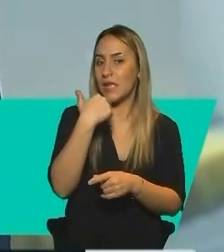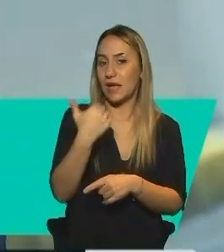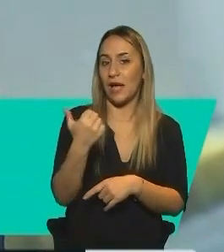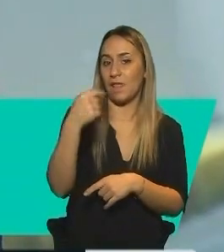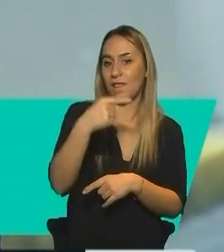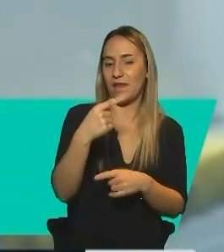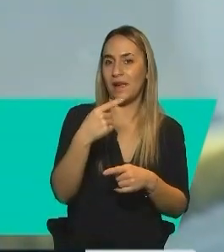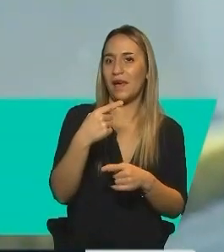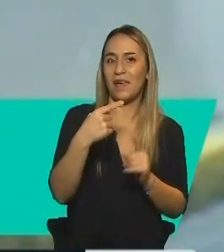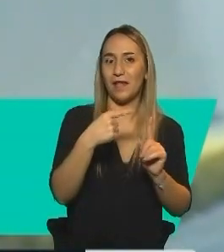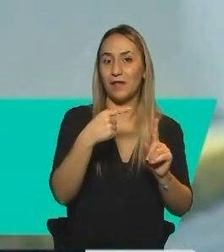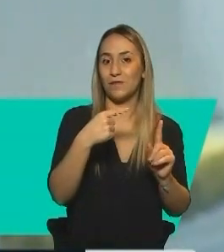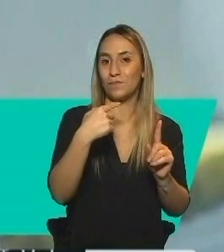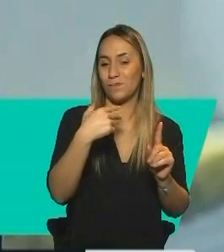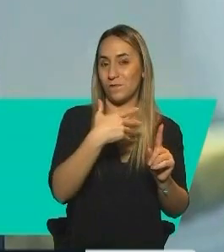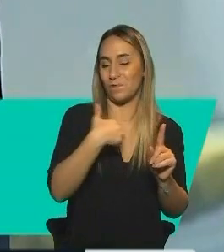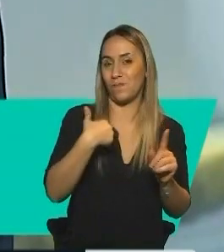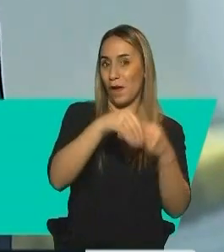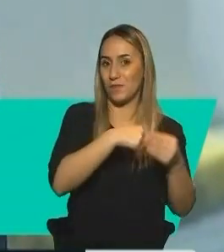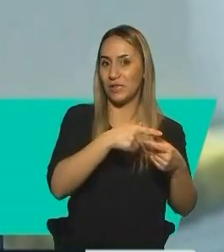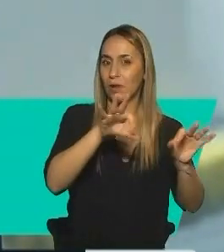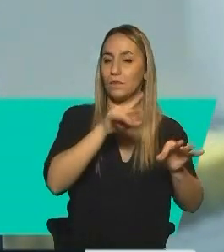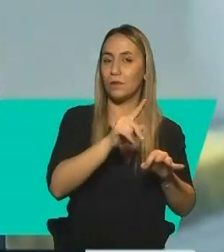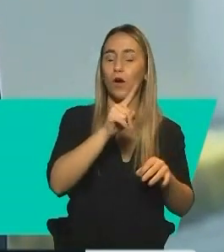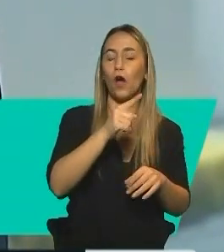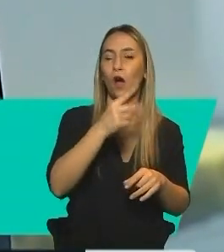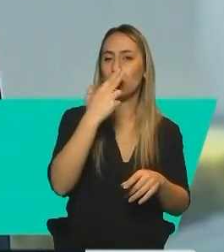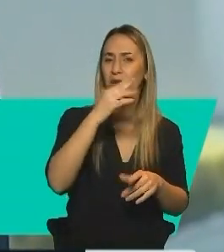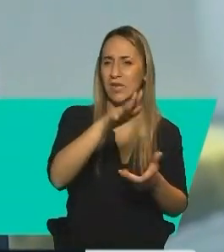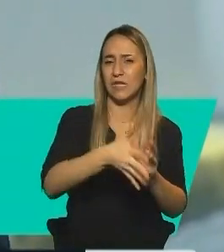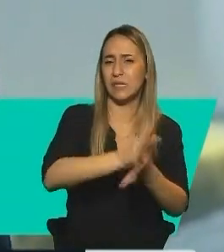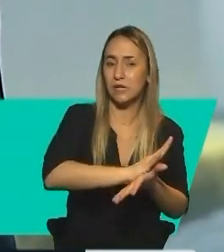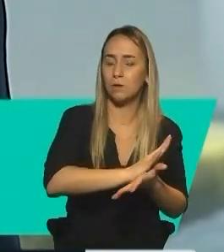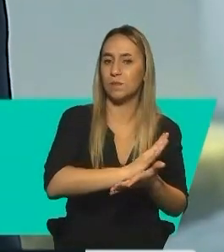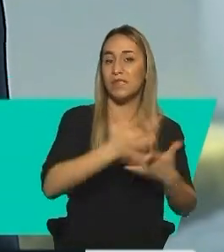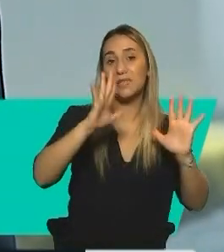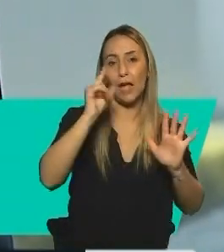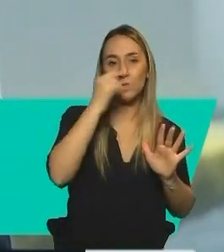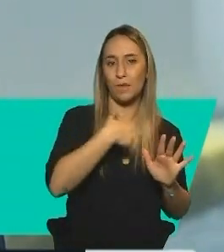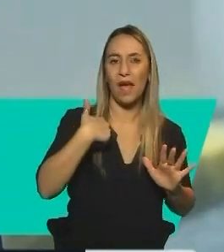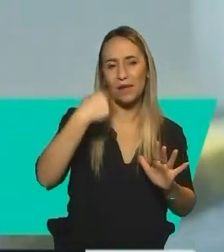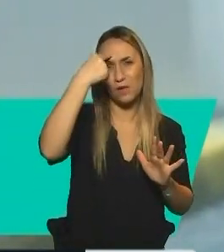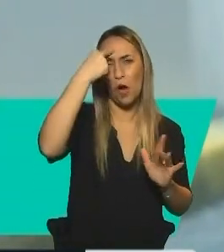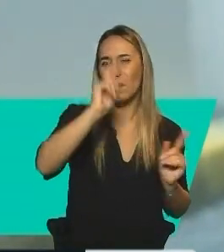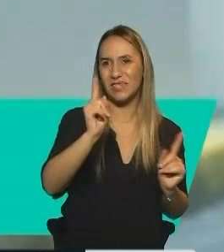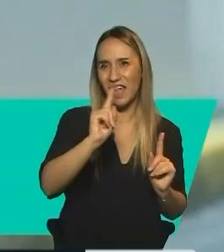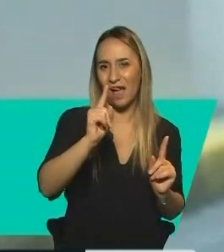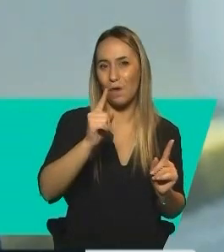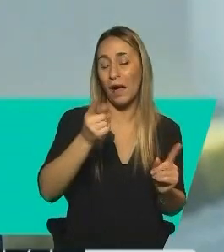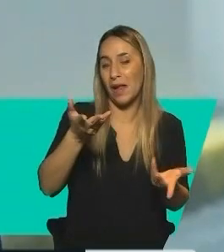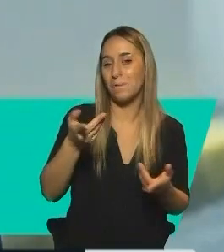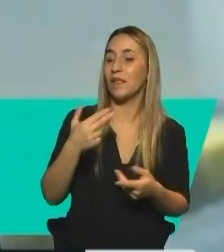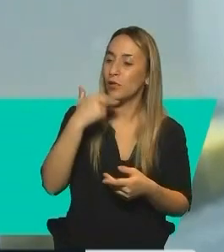¿Qué significa para vos, no? Que quizás no pensabas nunca o tus papás no pensaban que su hija también iba a tener